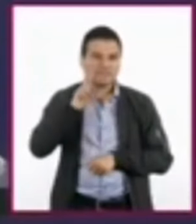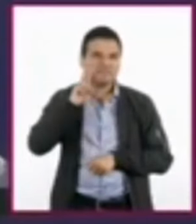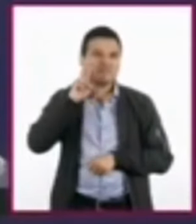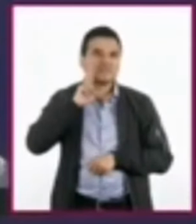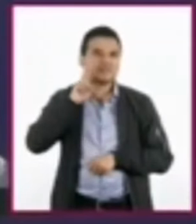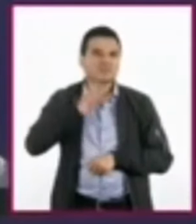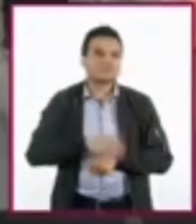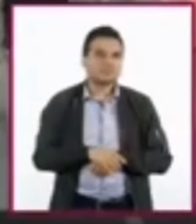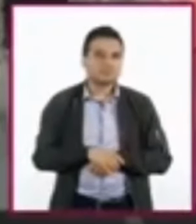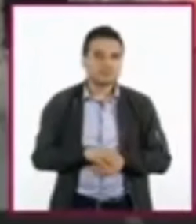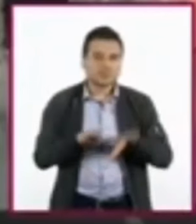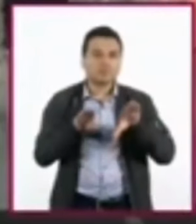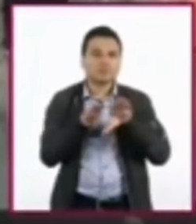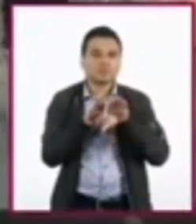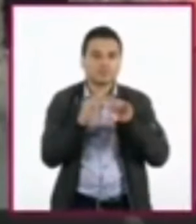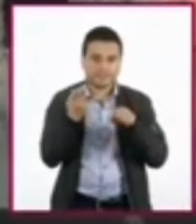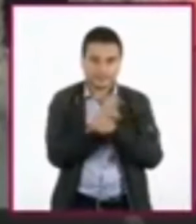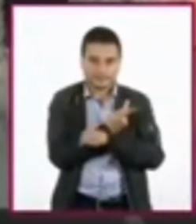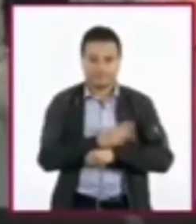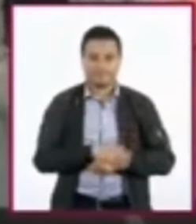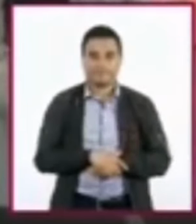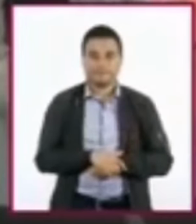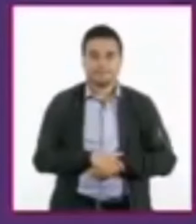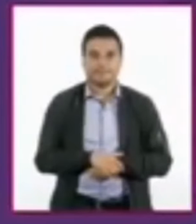más rápido nuestro resultado.